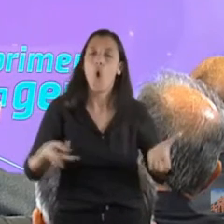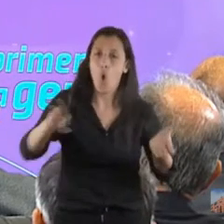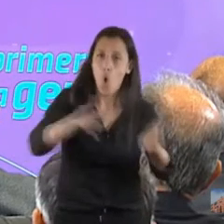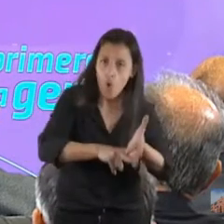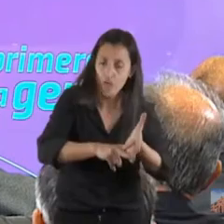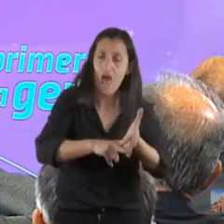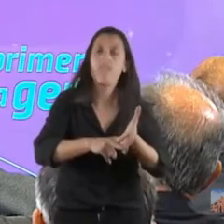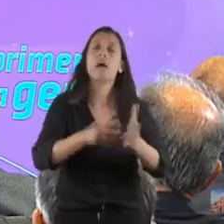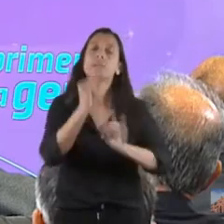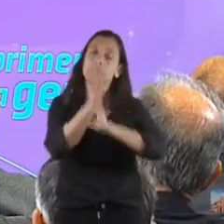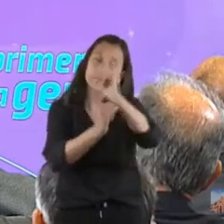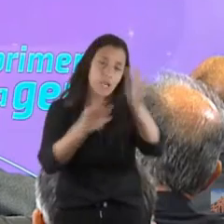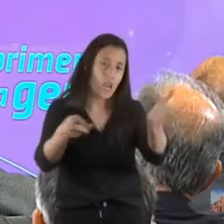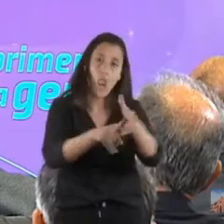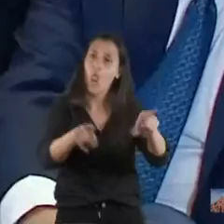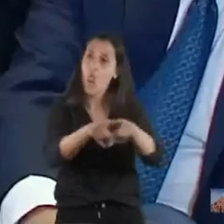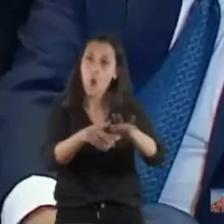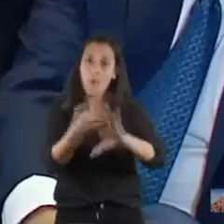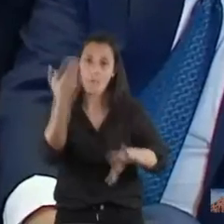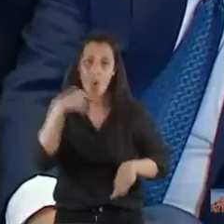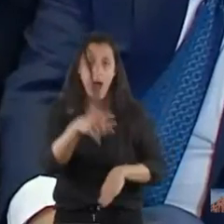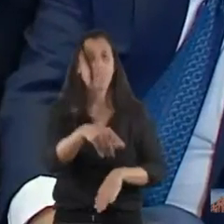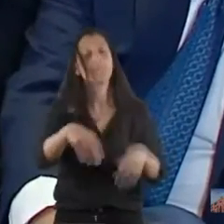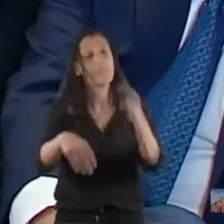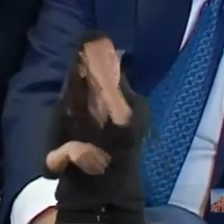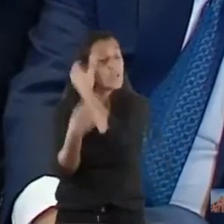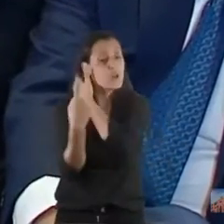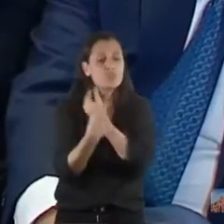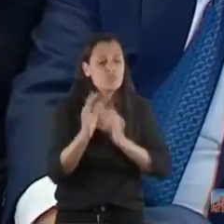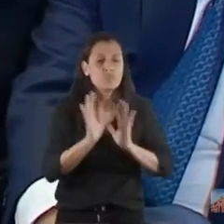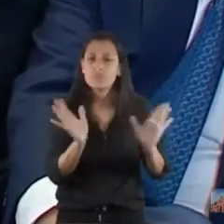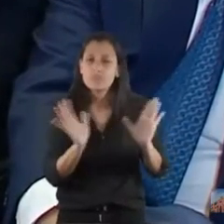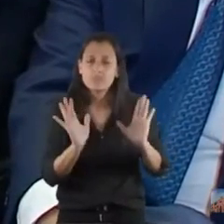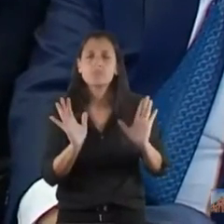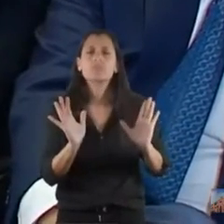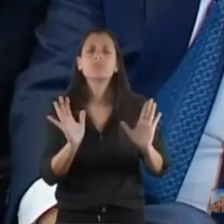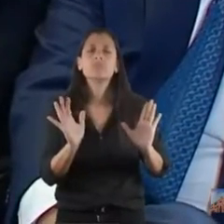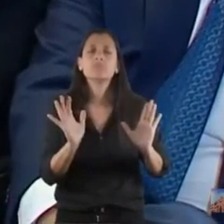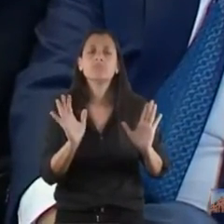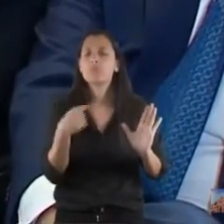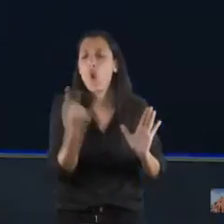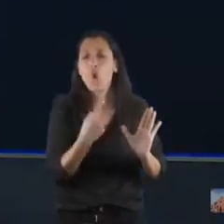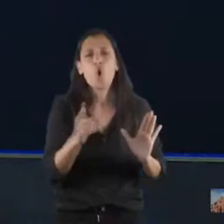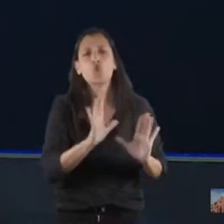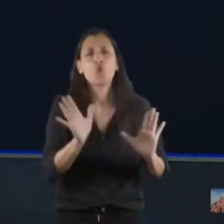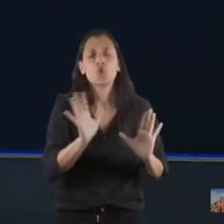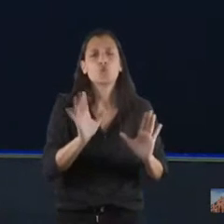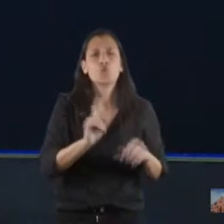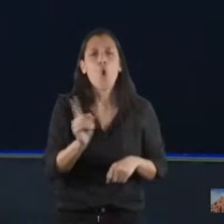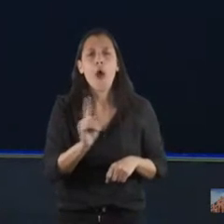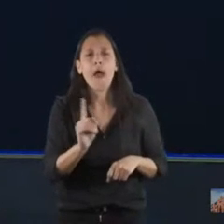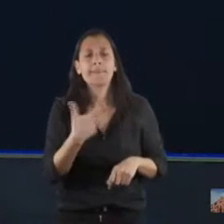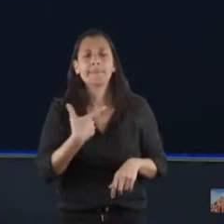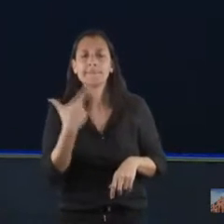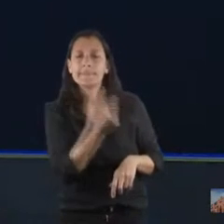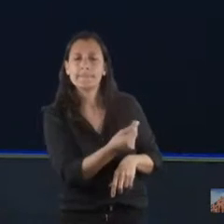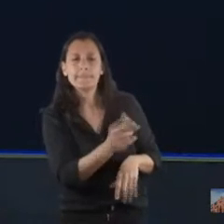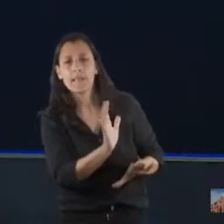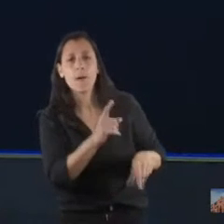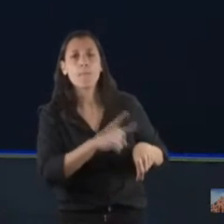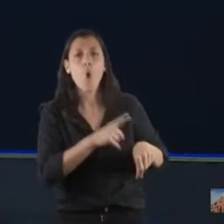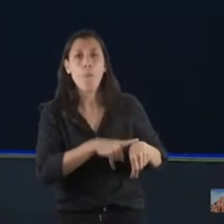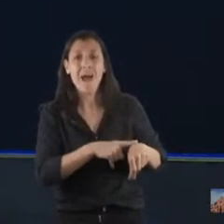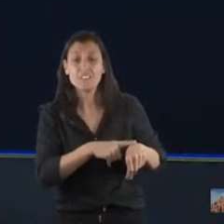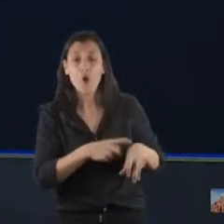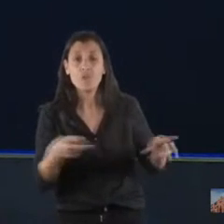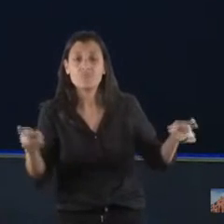no no nos pongamos o no nos antepongamos condiciones a la hora de sentarnos al